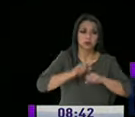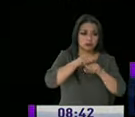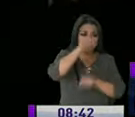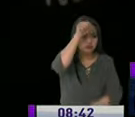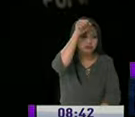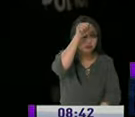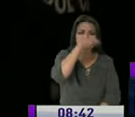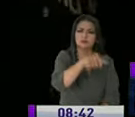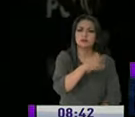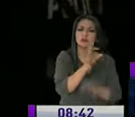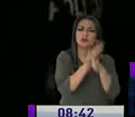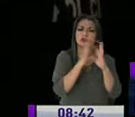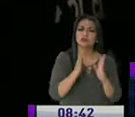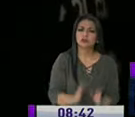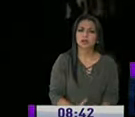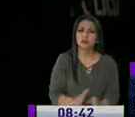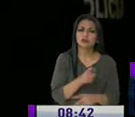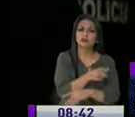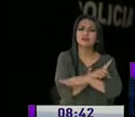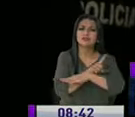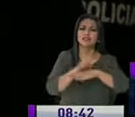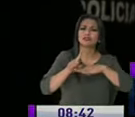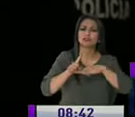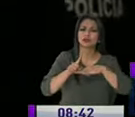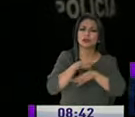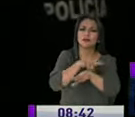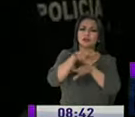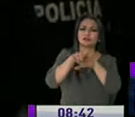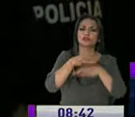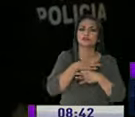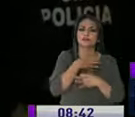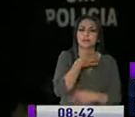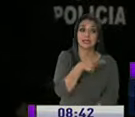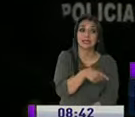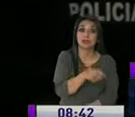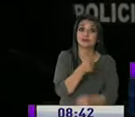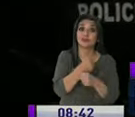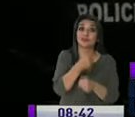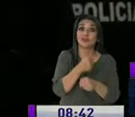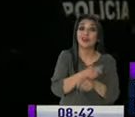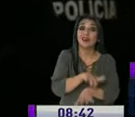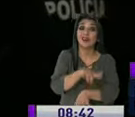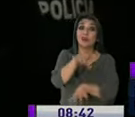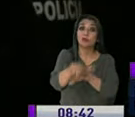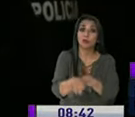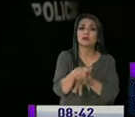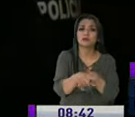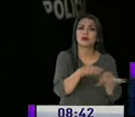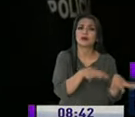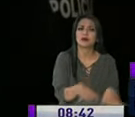estén cerca o lejos, que estén a 20, 30, una hora, nosotros vamos. Ese es nuestro trabajo.